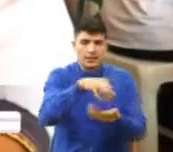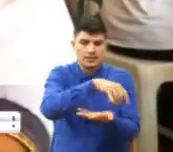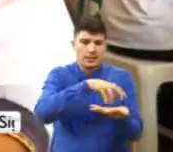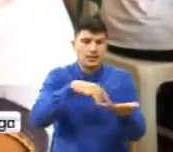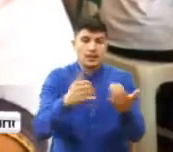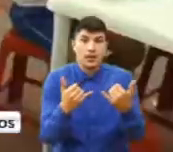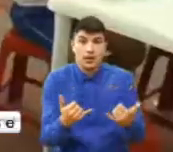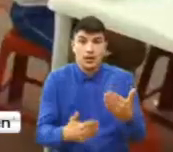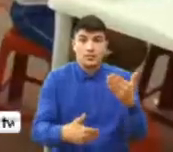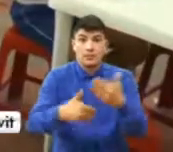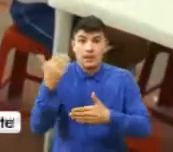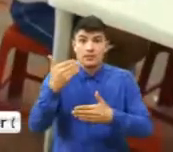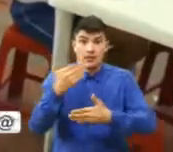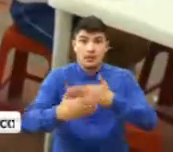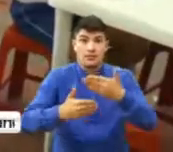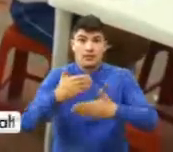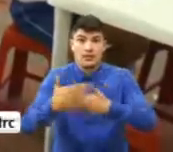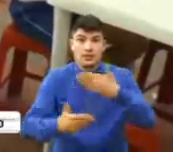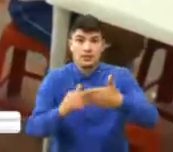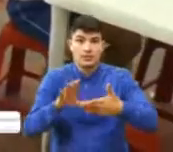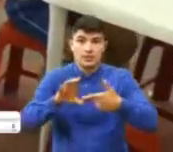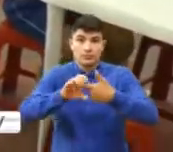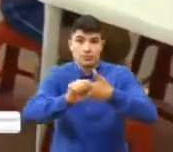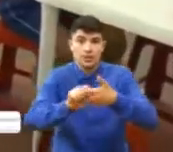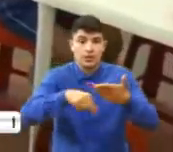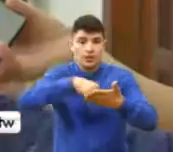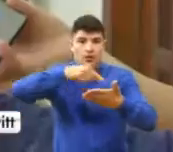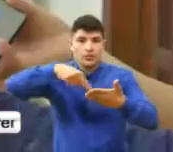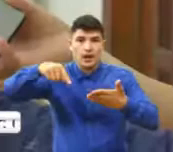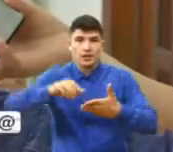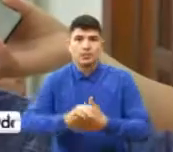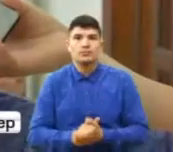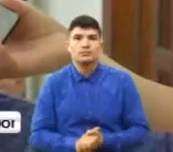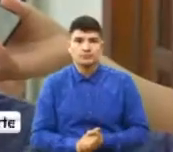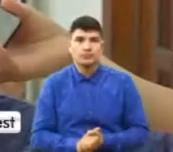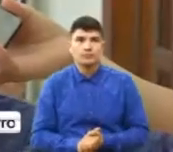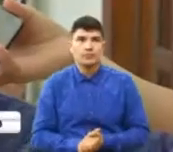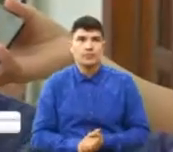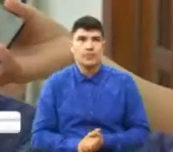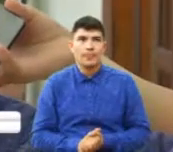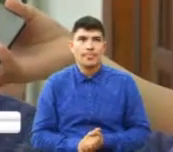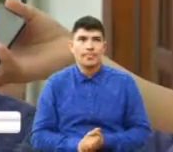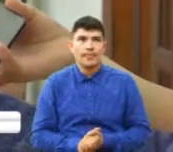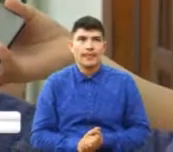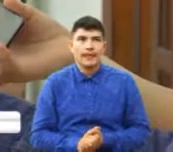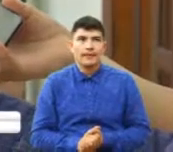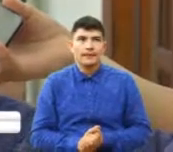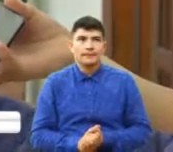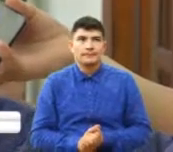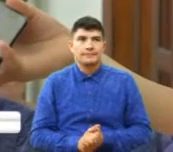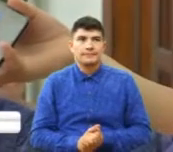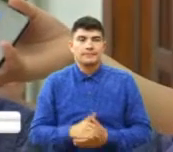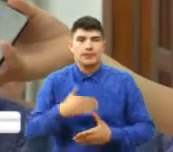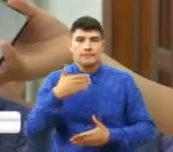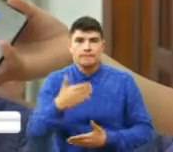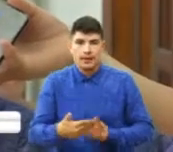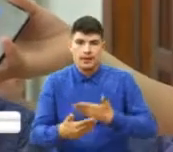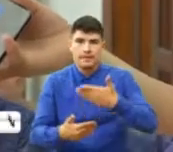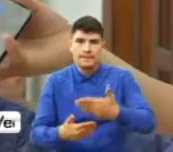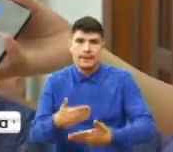Hoy inició el proceso licitatorio. De manera que las etapas y los pasos